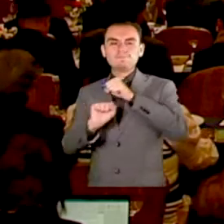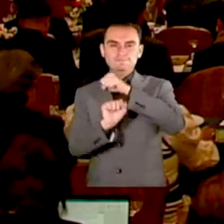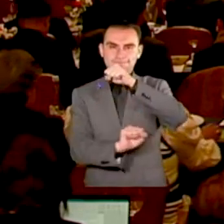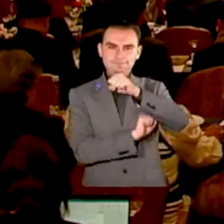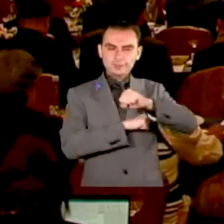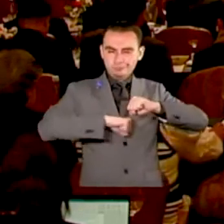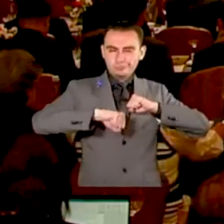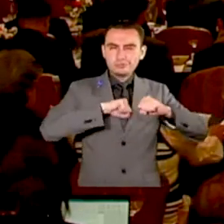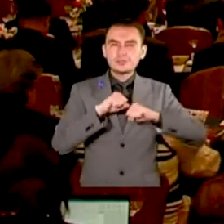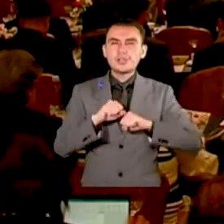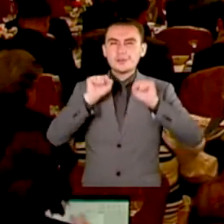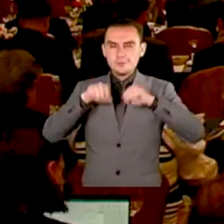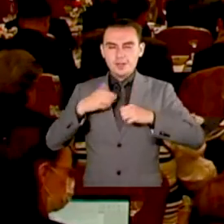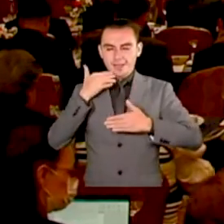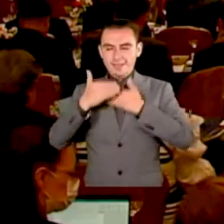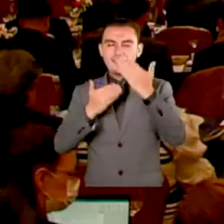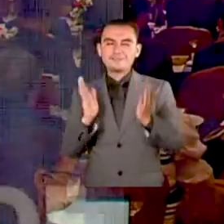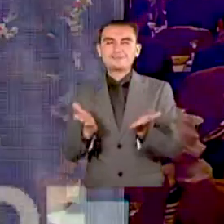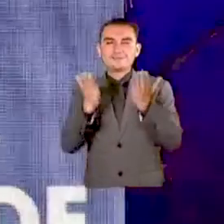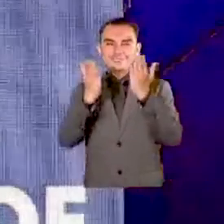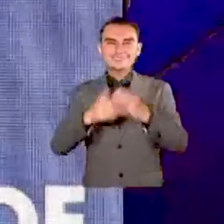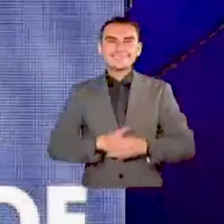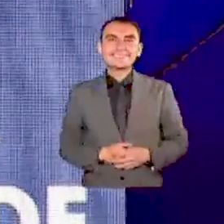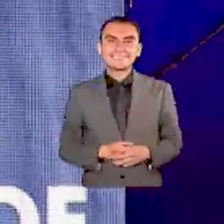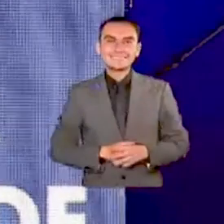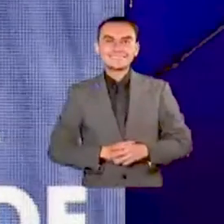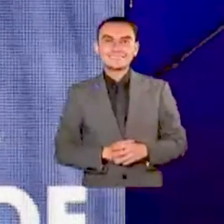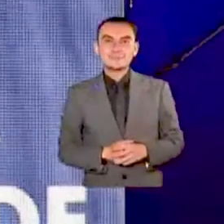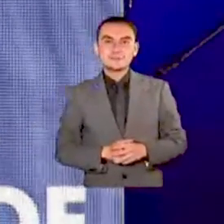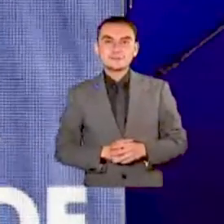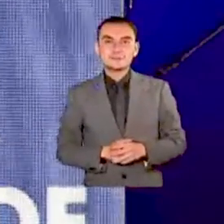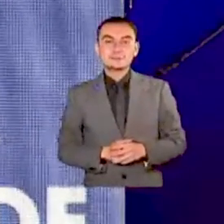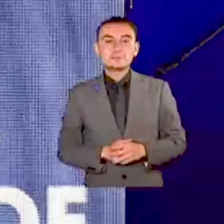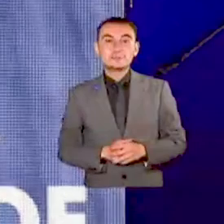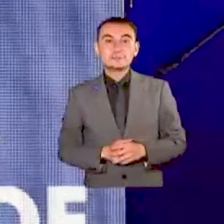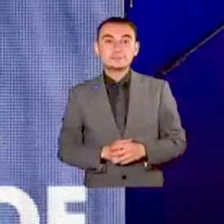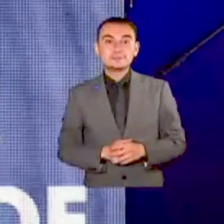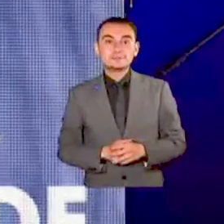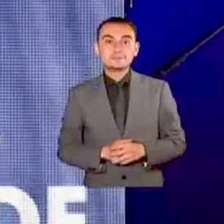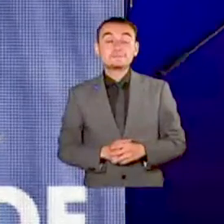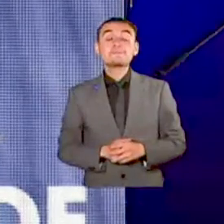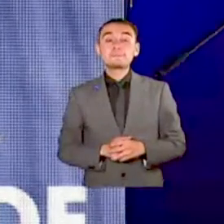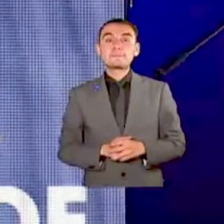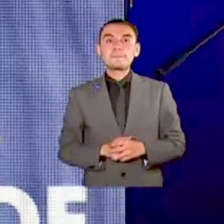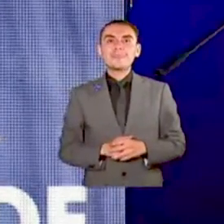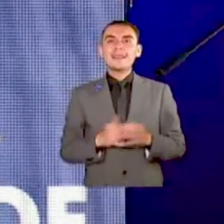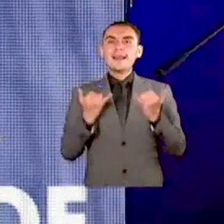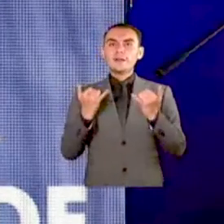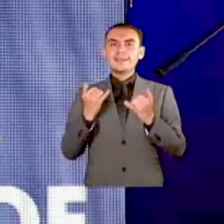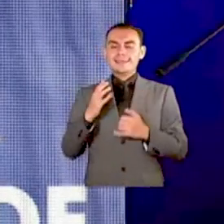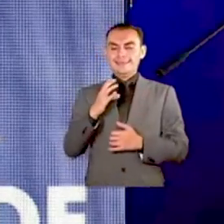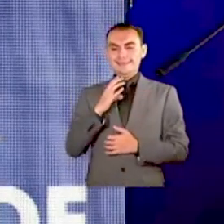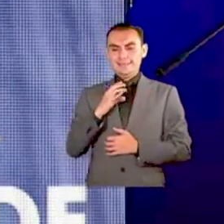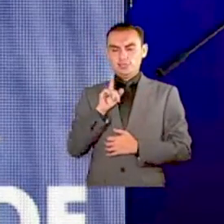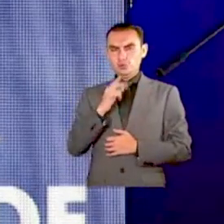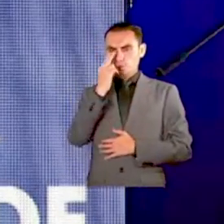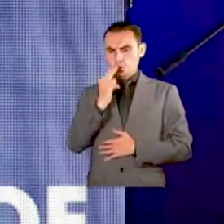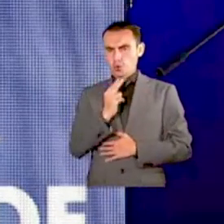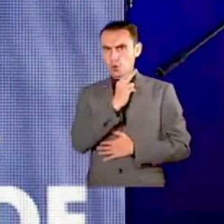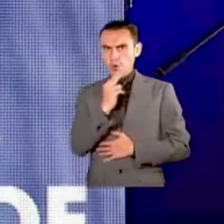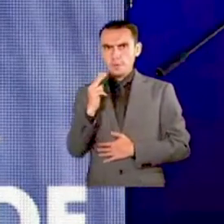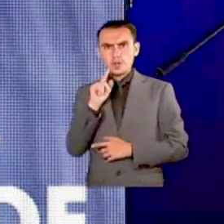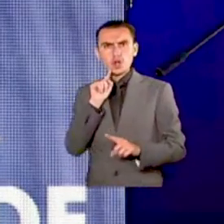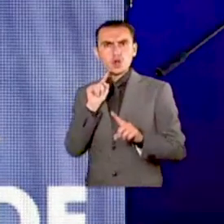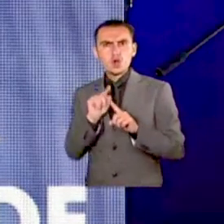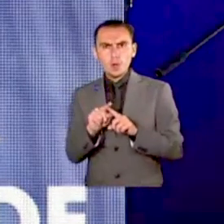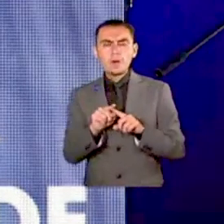Fortalecimiento Preventivo y Buen Desarrollo de la Gestión Pública. Algo que ha caracterizado esta administración es su compromiso con